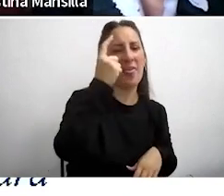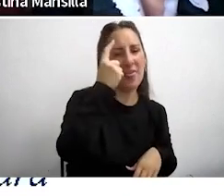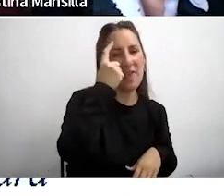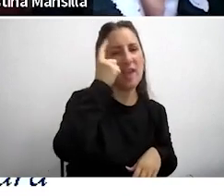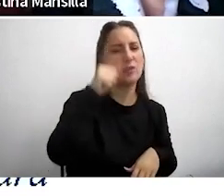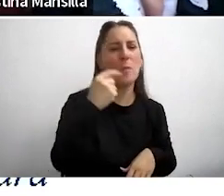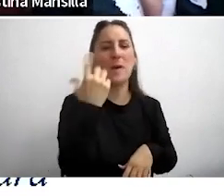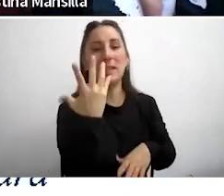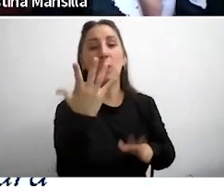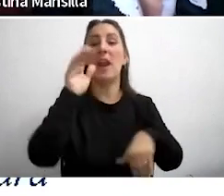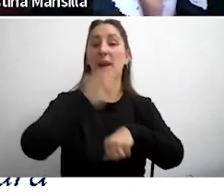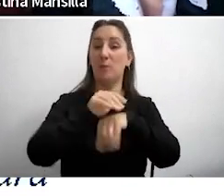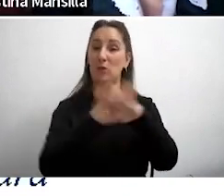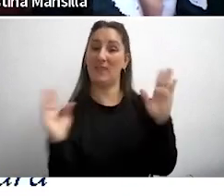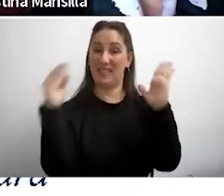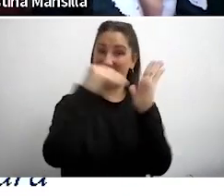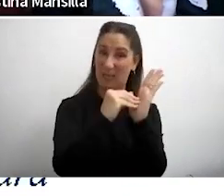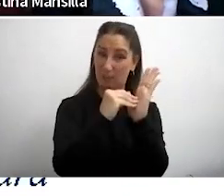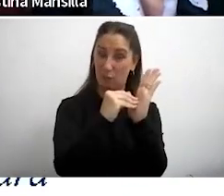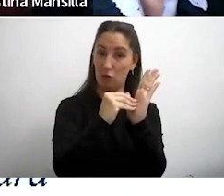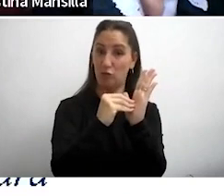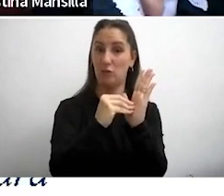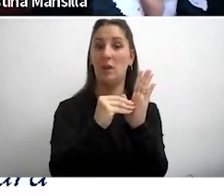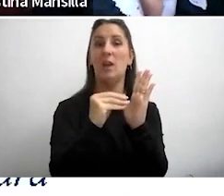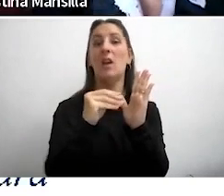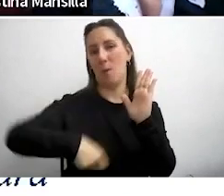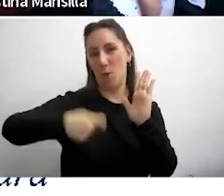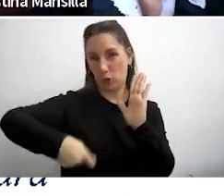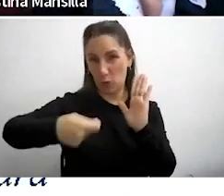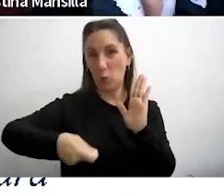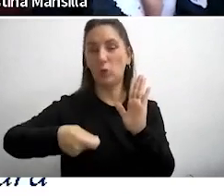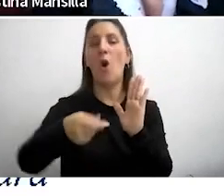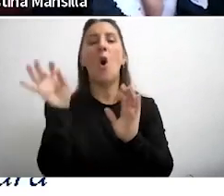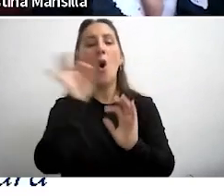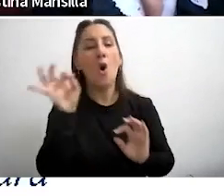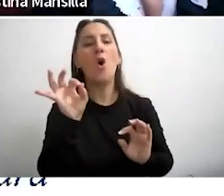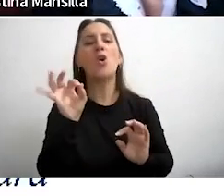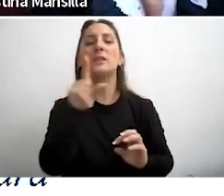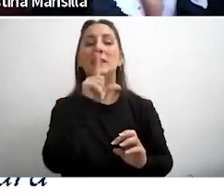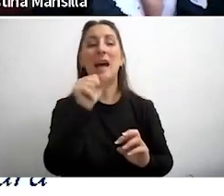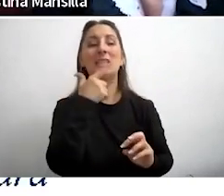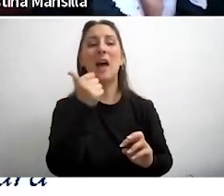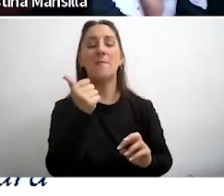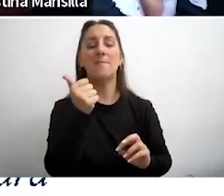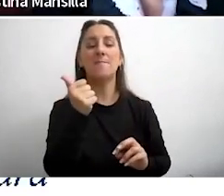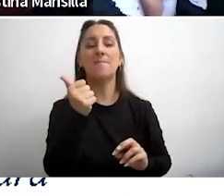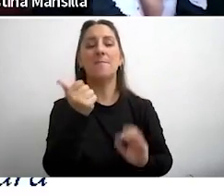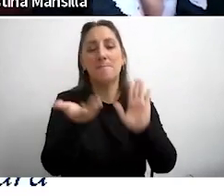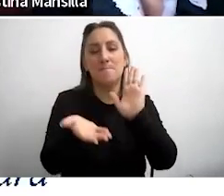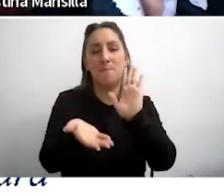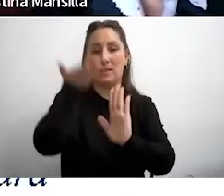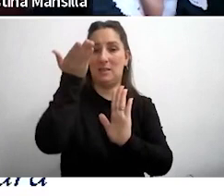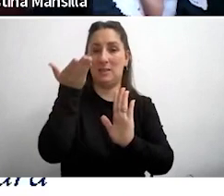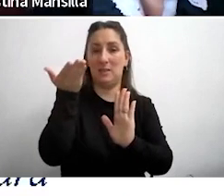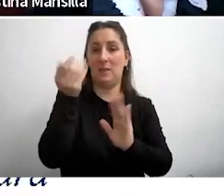responsables inscriptos, siempre que estén incluidos en el registro, sino la tasa se incrementa